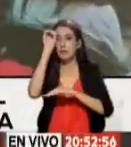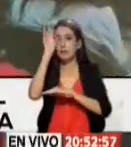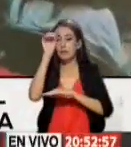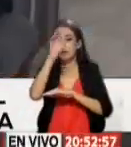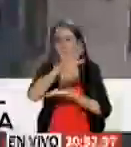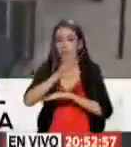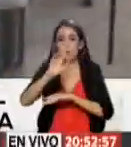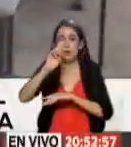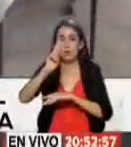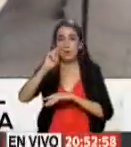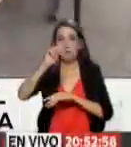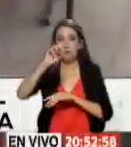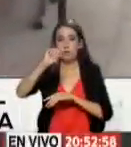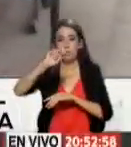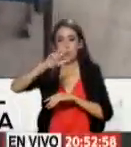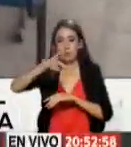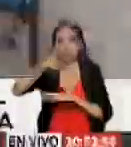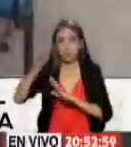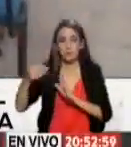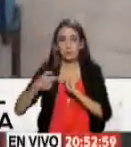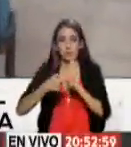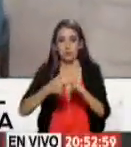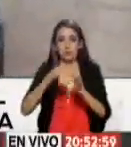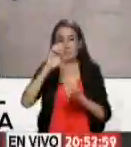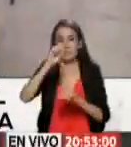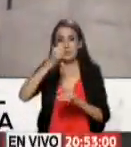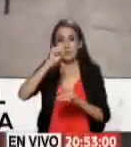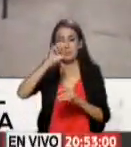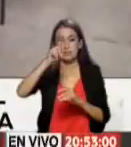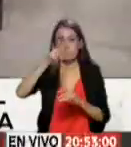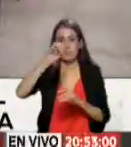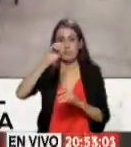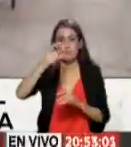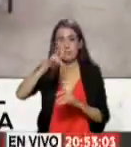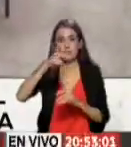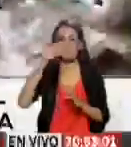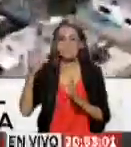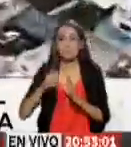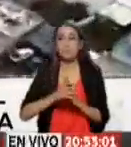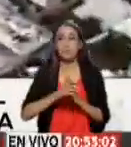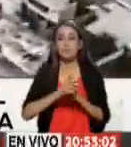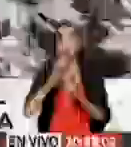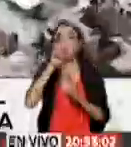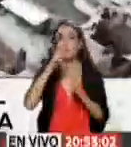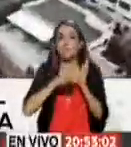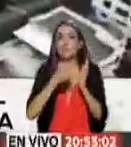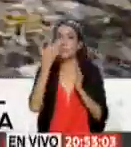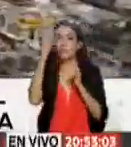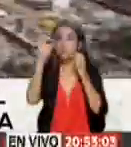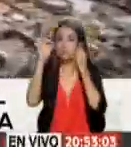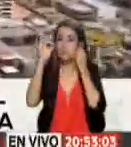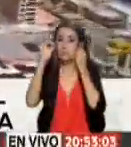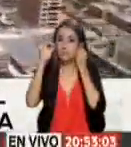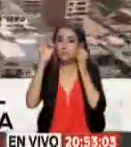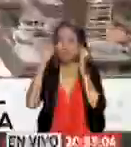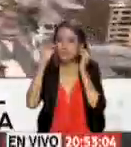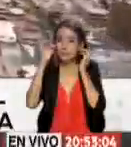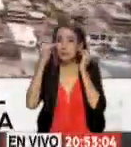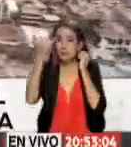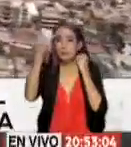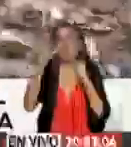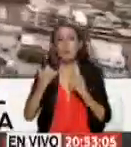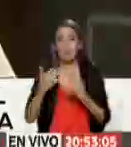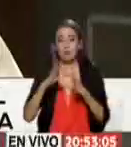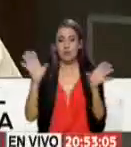de la UNACH y el Concurso de Robótica del SPOCH. Lo cierto es que a partir de este 2019 y con ordenanza aprobada, todos se conjugan en un